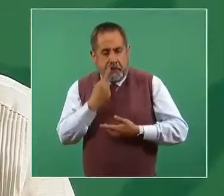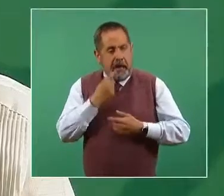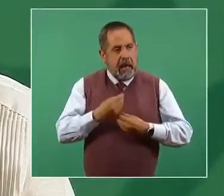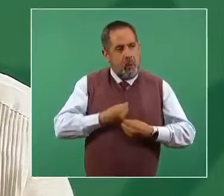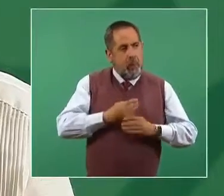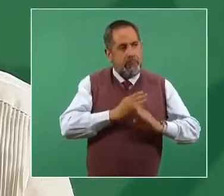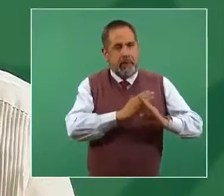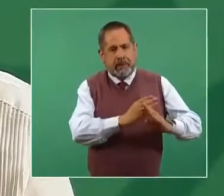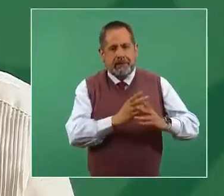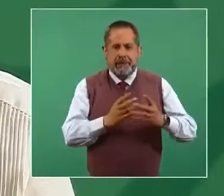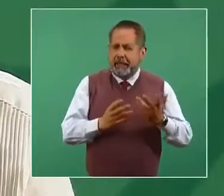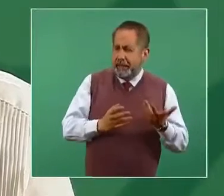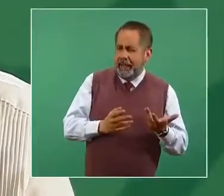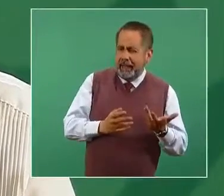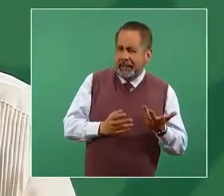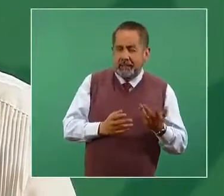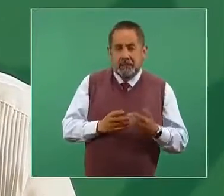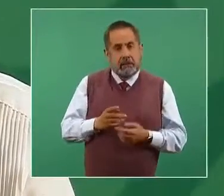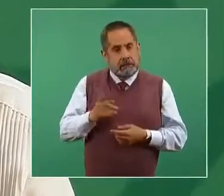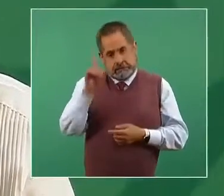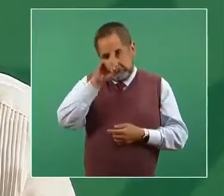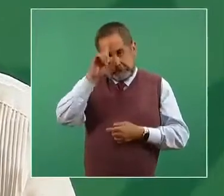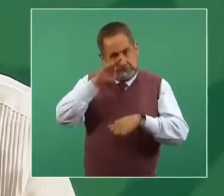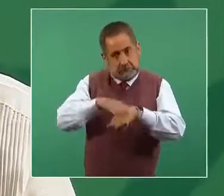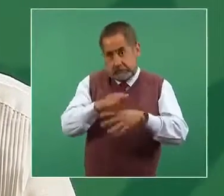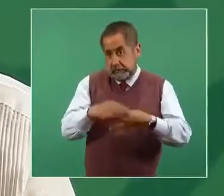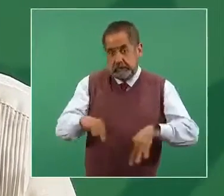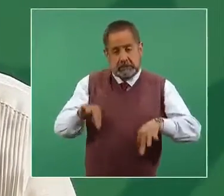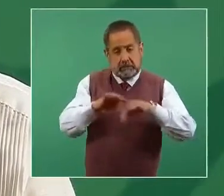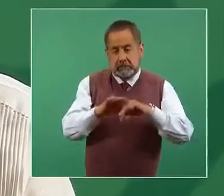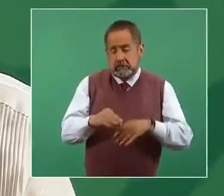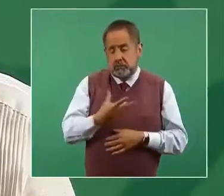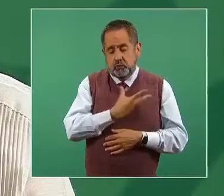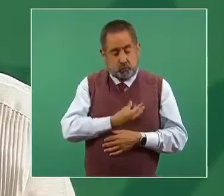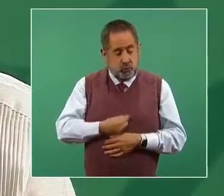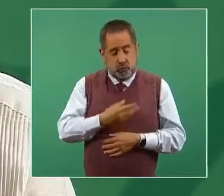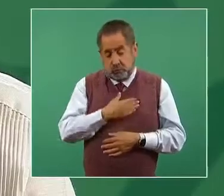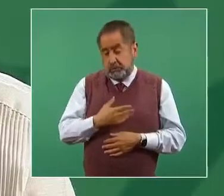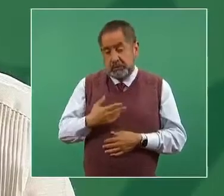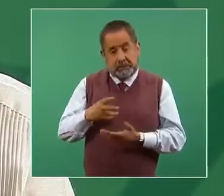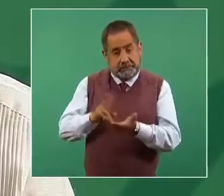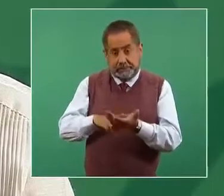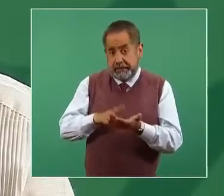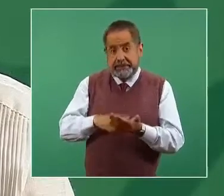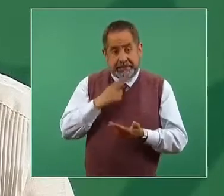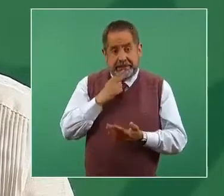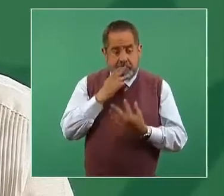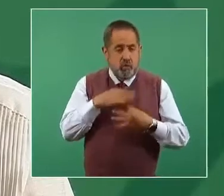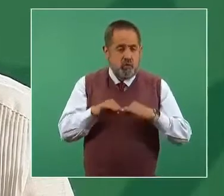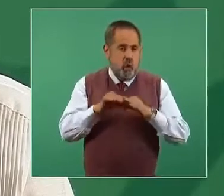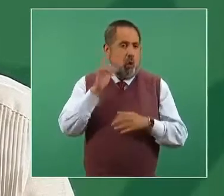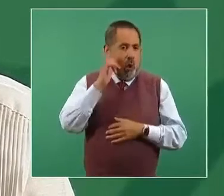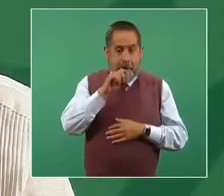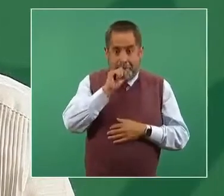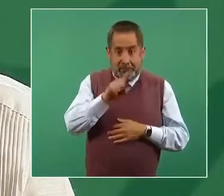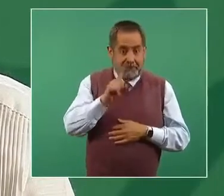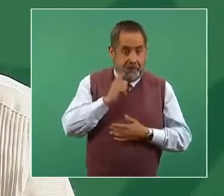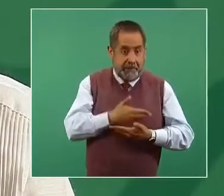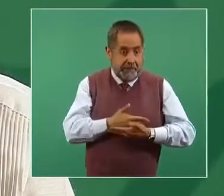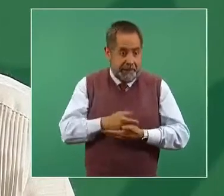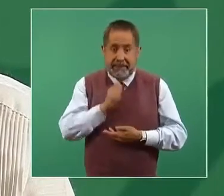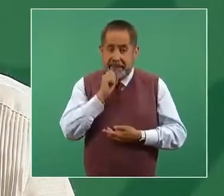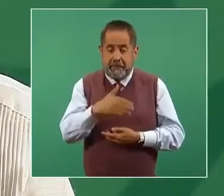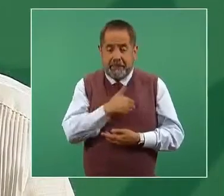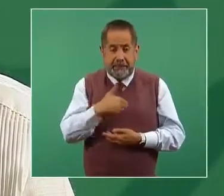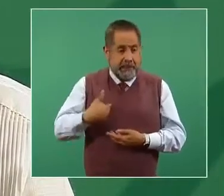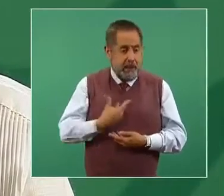anticuerpos. Recomendamos la lactancia materna por innumerables razones y ojalá que a esta niña también le den leche